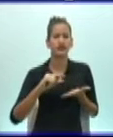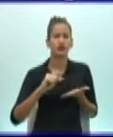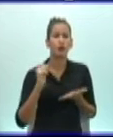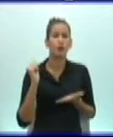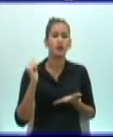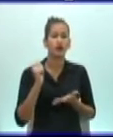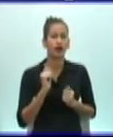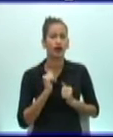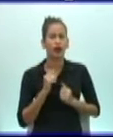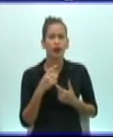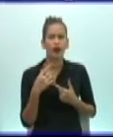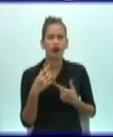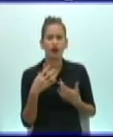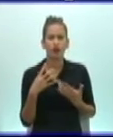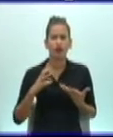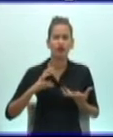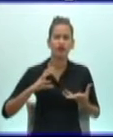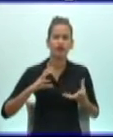literaria que ayuda a la